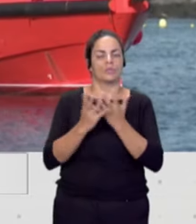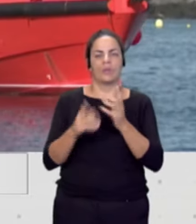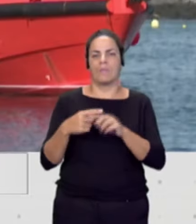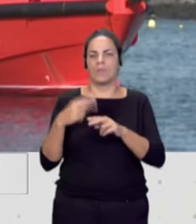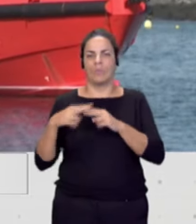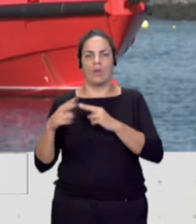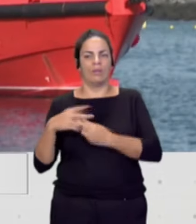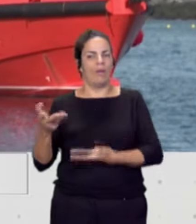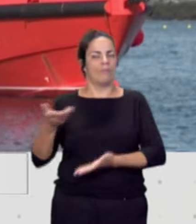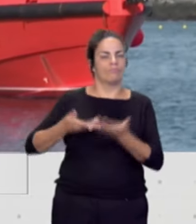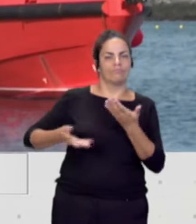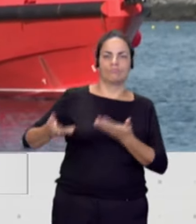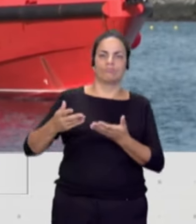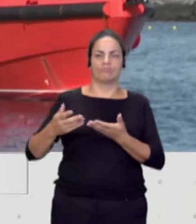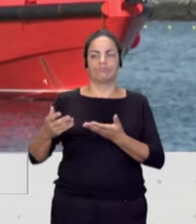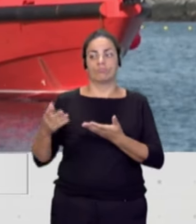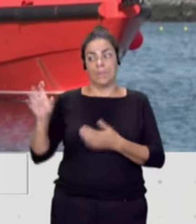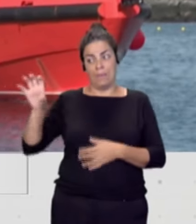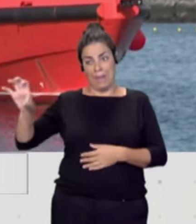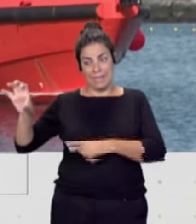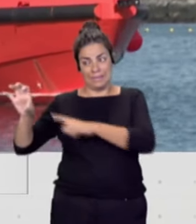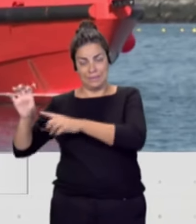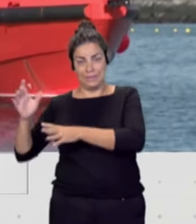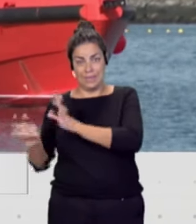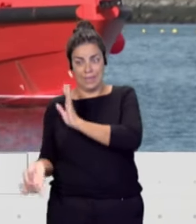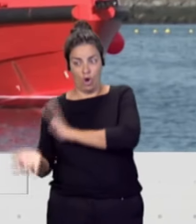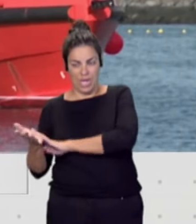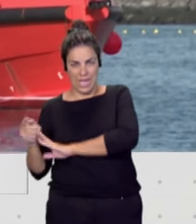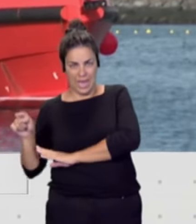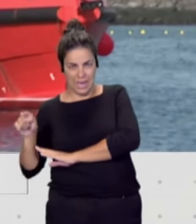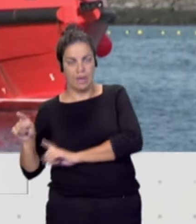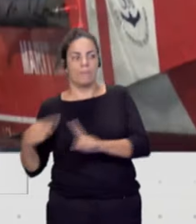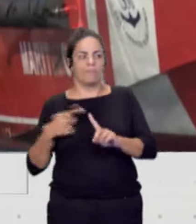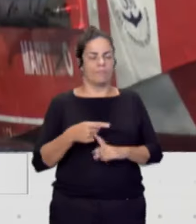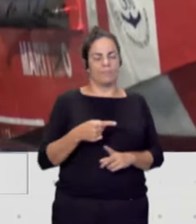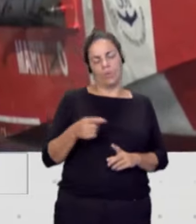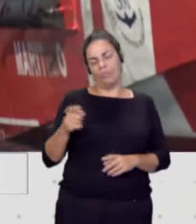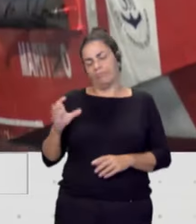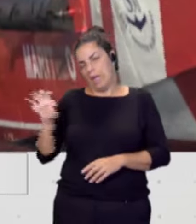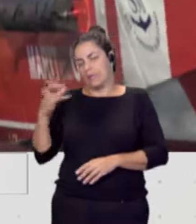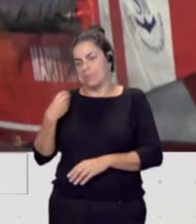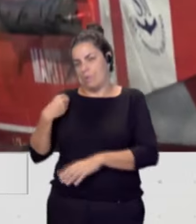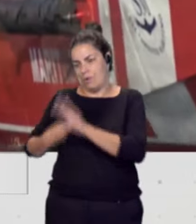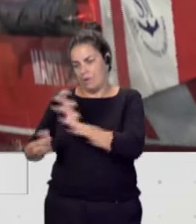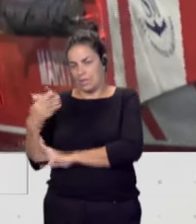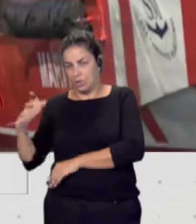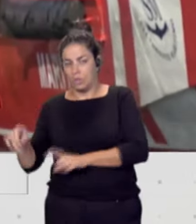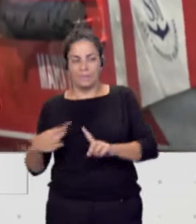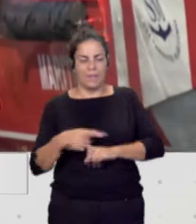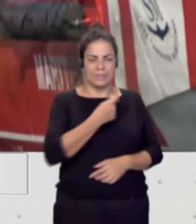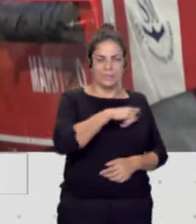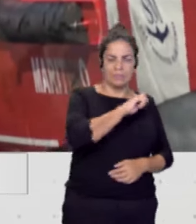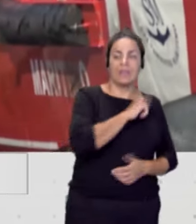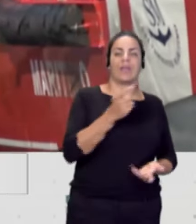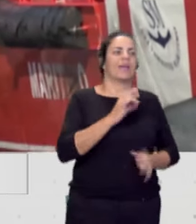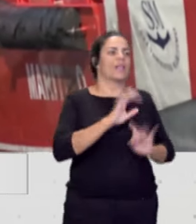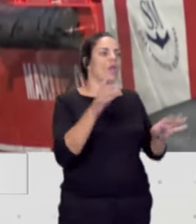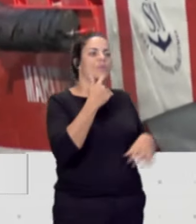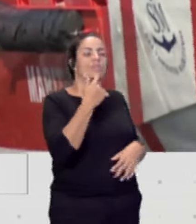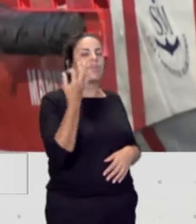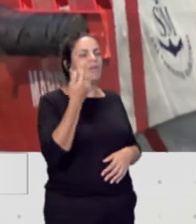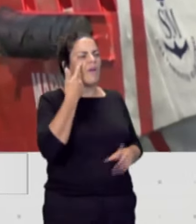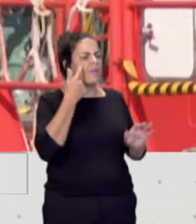cooperación del país de origen y en este claro, caso España y Canarias. Claro, que aquí que tendría que darse la circunstancia de que se localizara la familia de ese menor. Claro, tiene que